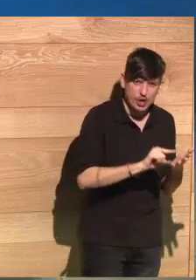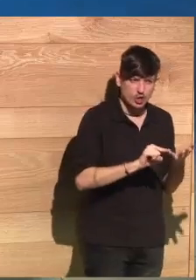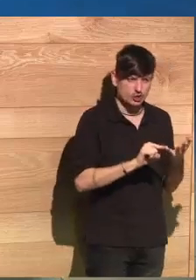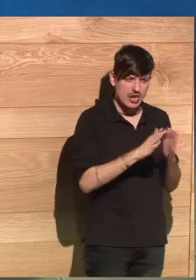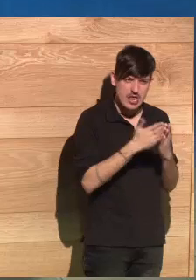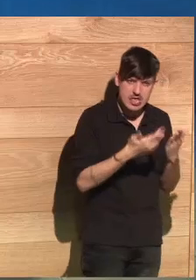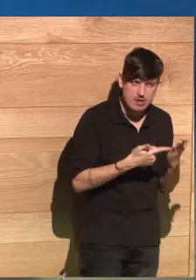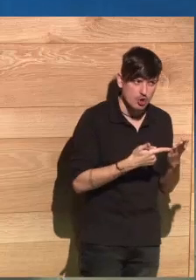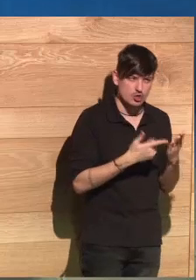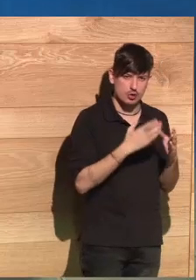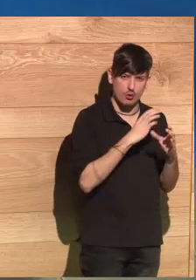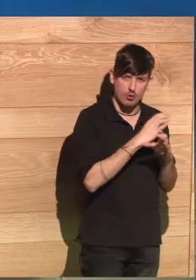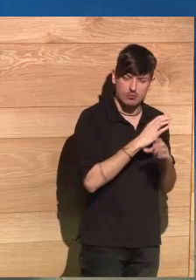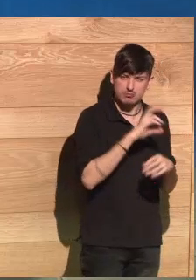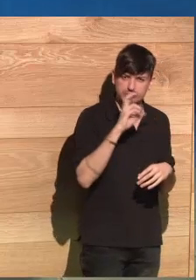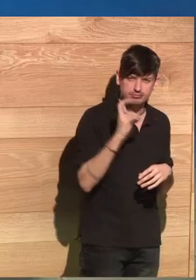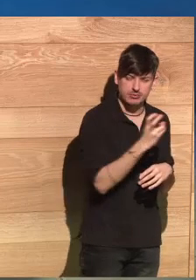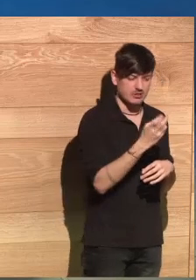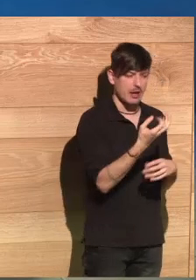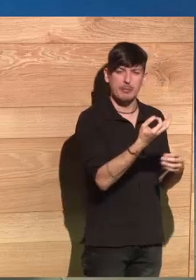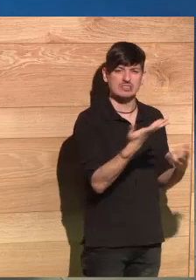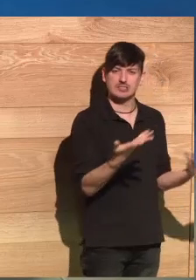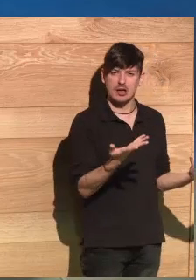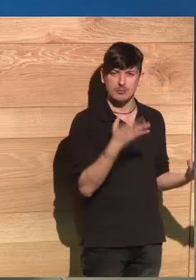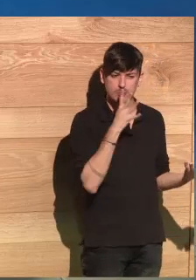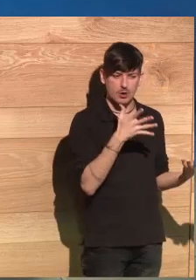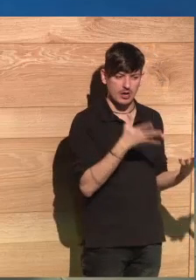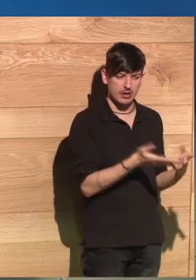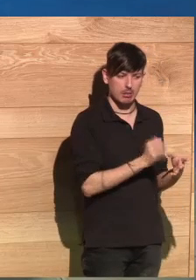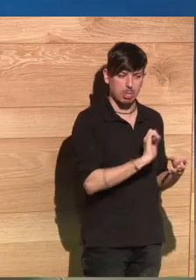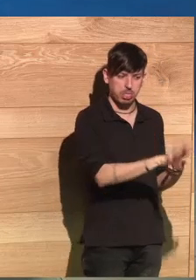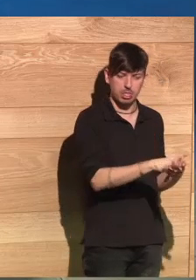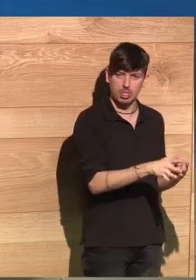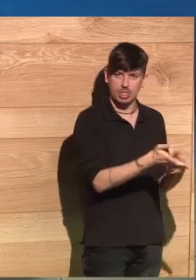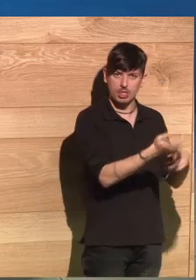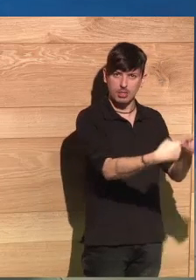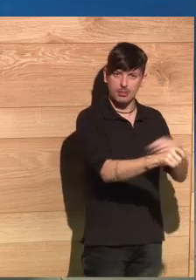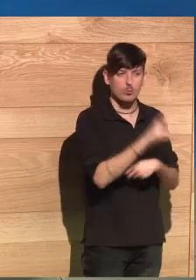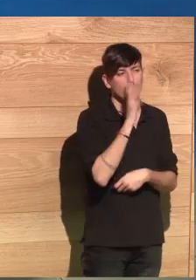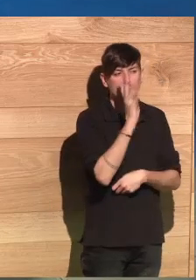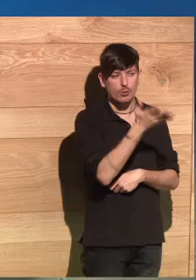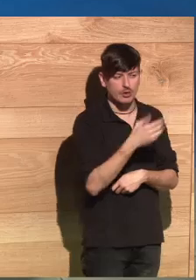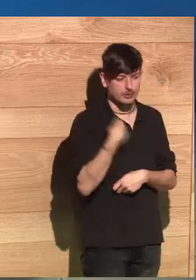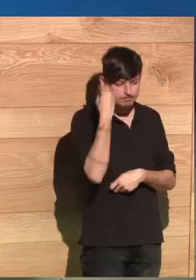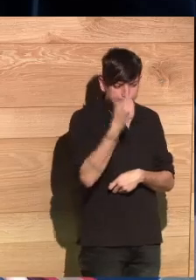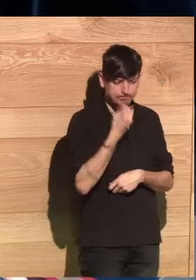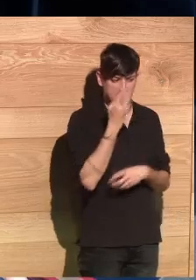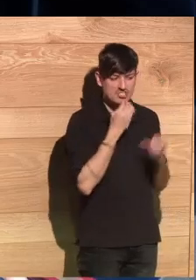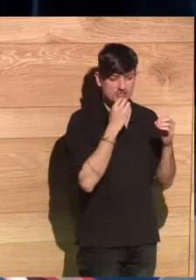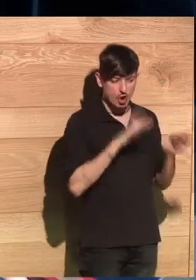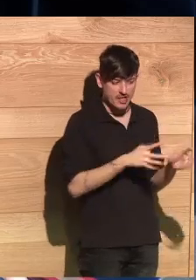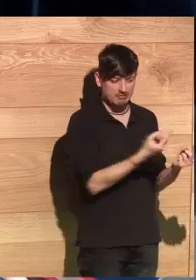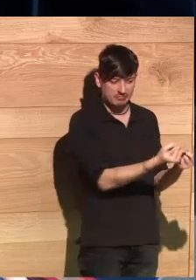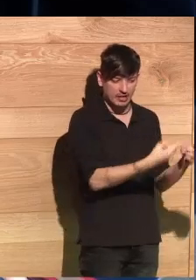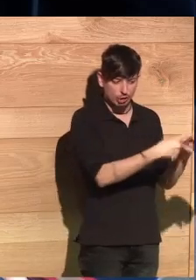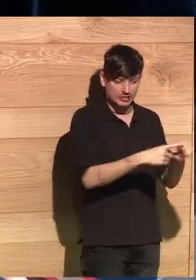estos libros y estas cosas. ¿Y qué ha pasado? ¿Quién ha desaparecido en la familia para que saquen todo como muestrario de su propia vida,